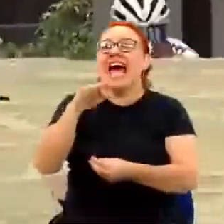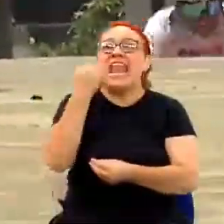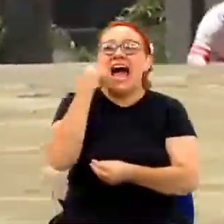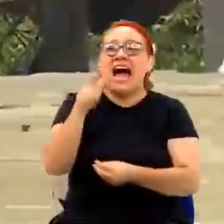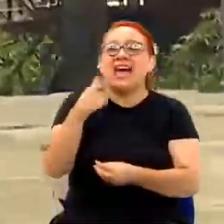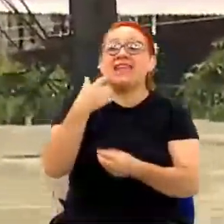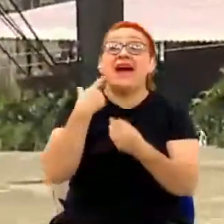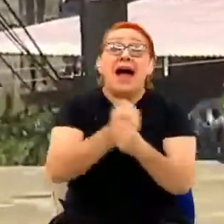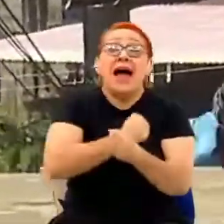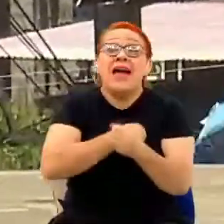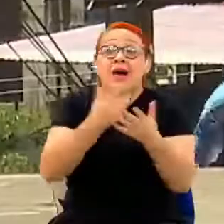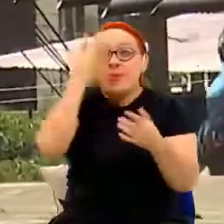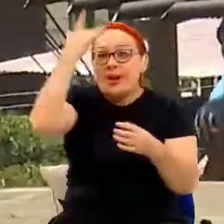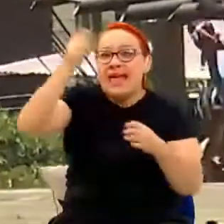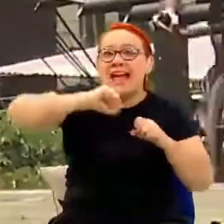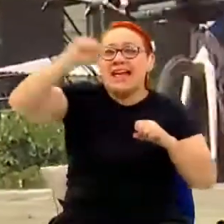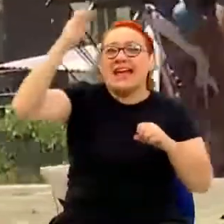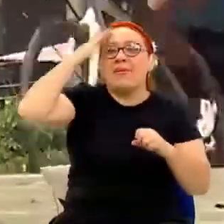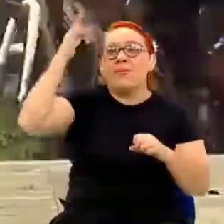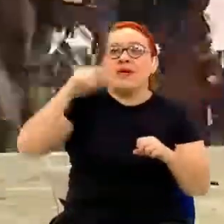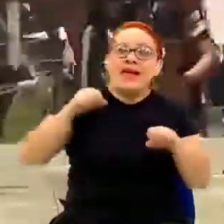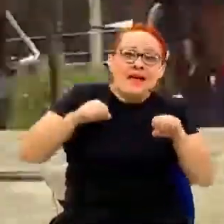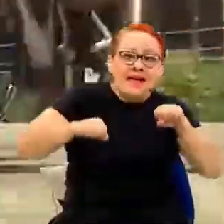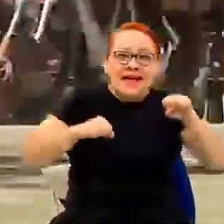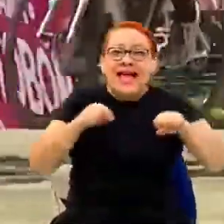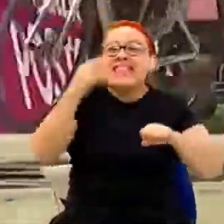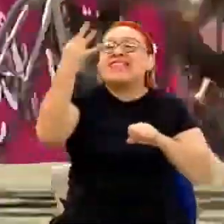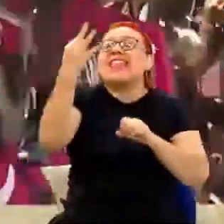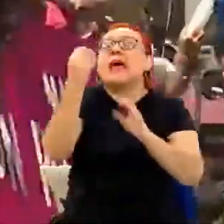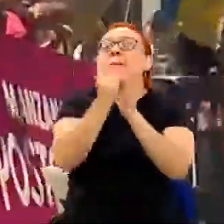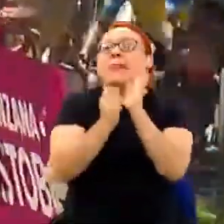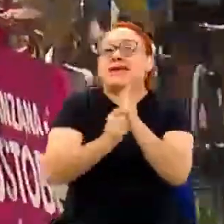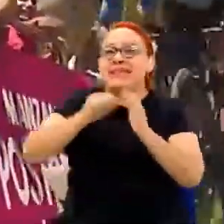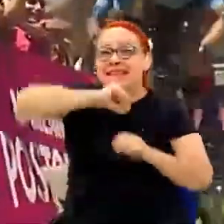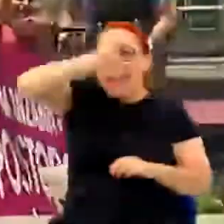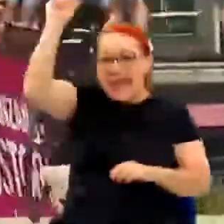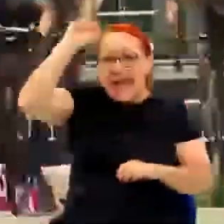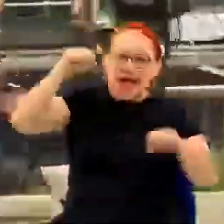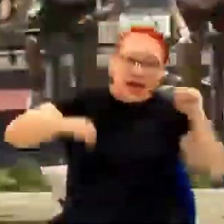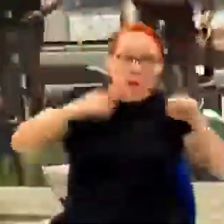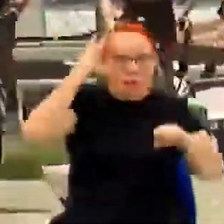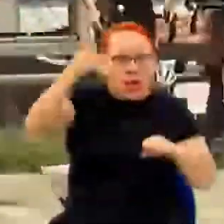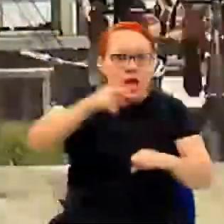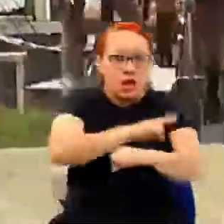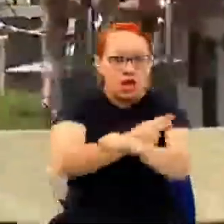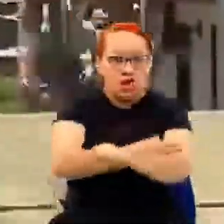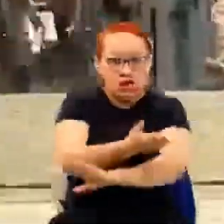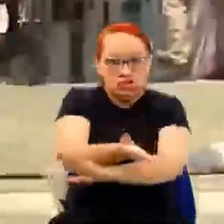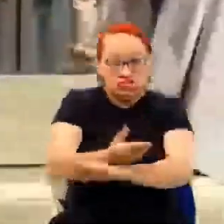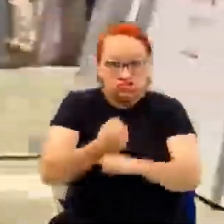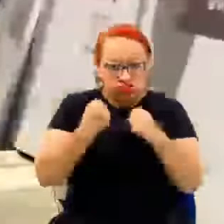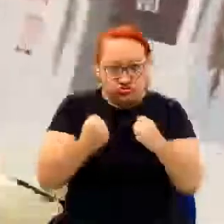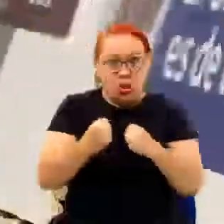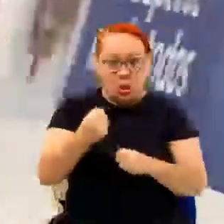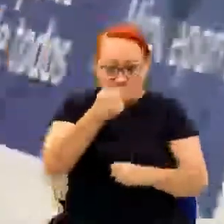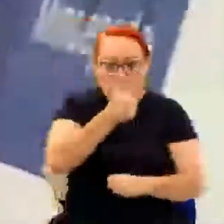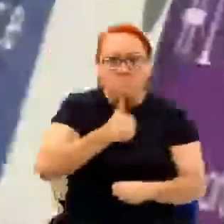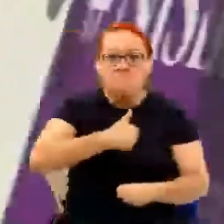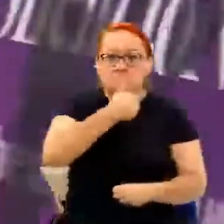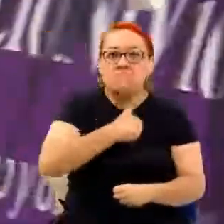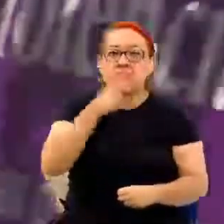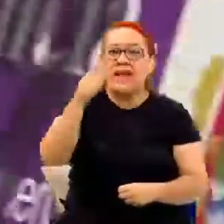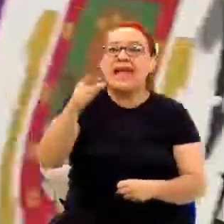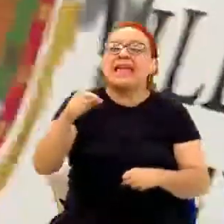quien salió vencedora. 3 de 3, ha ganado las 3 etapas y muestra un nivel gigante la corredora de